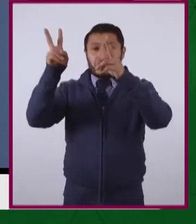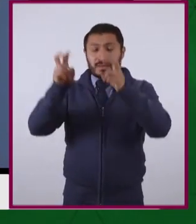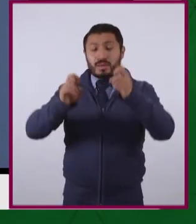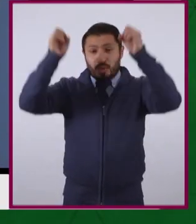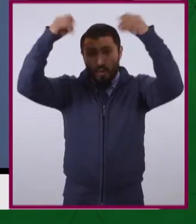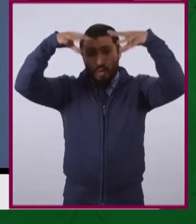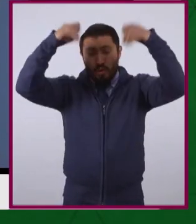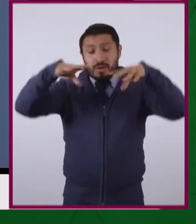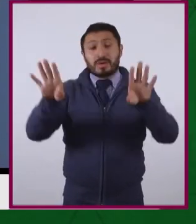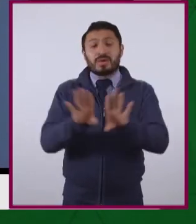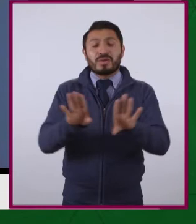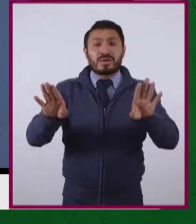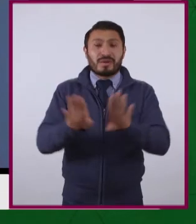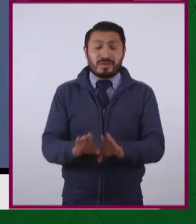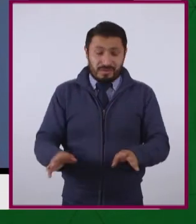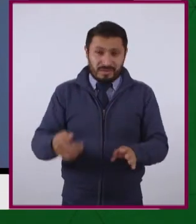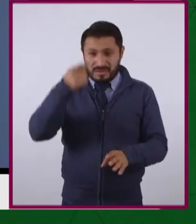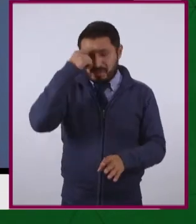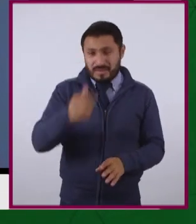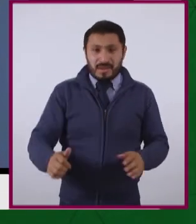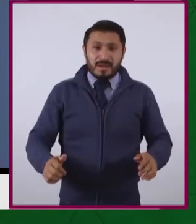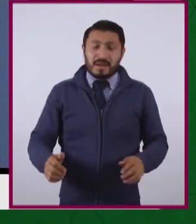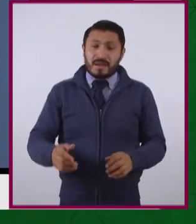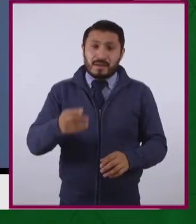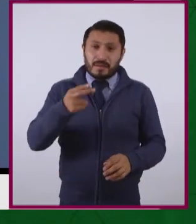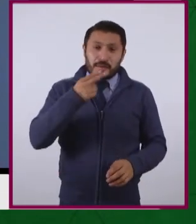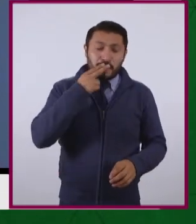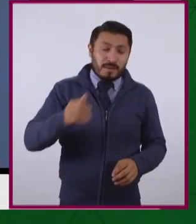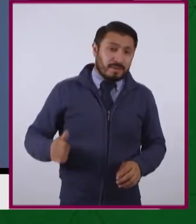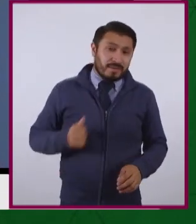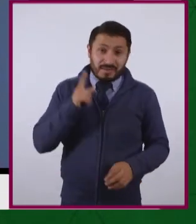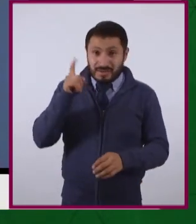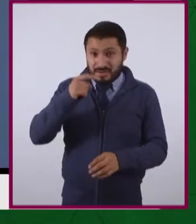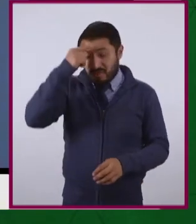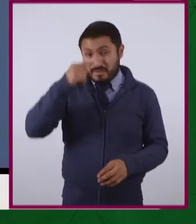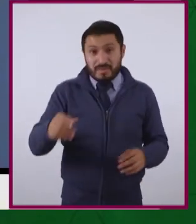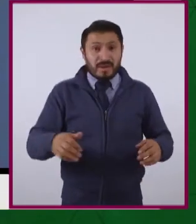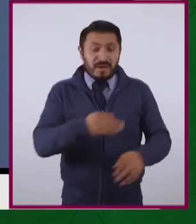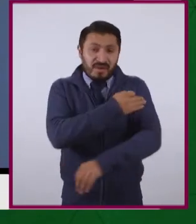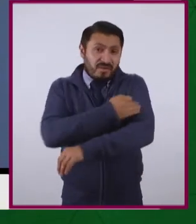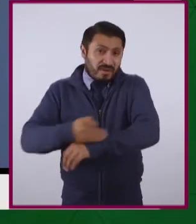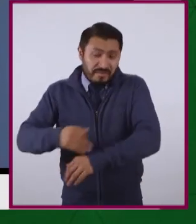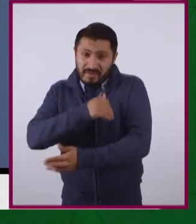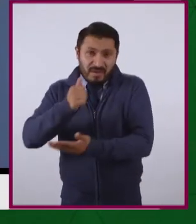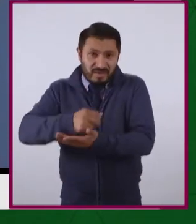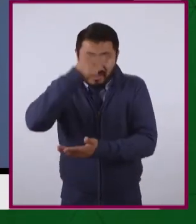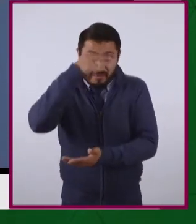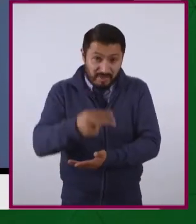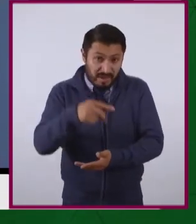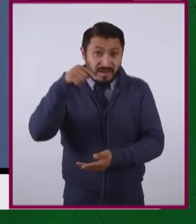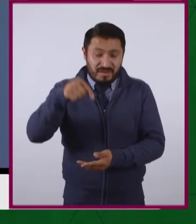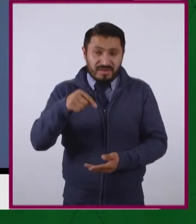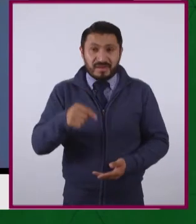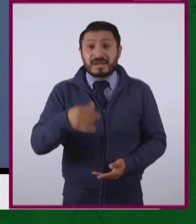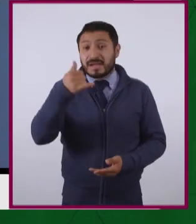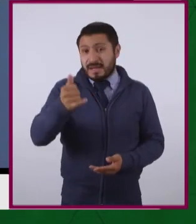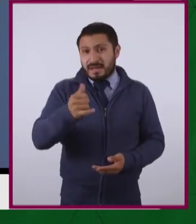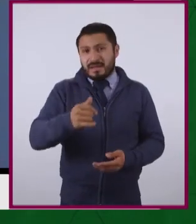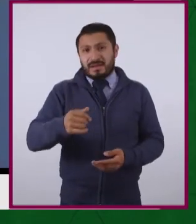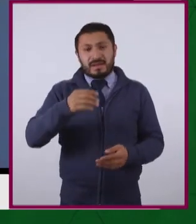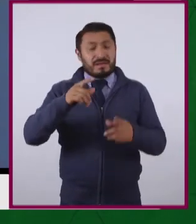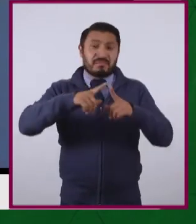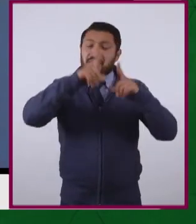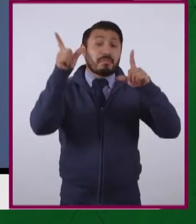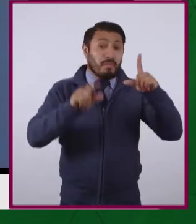una fuente de abasto sustentable para las familias en la Ciudad de México y el resto